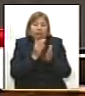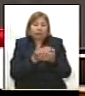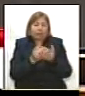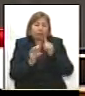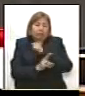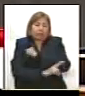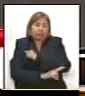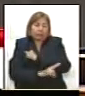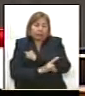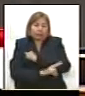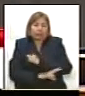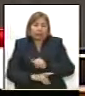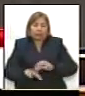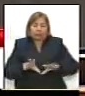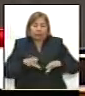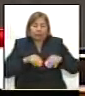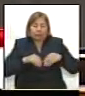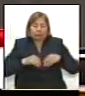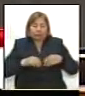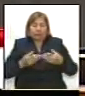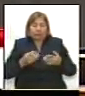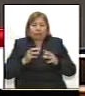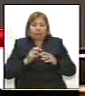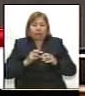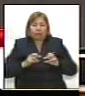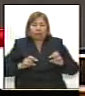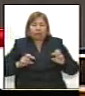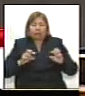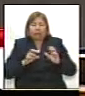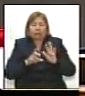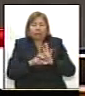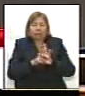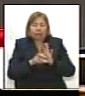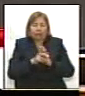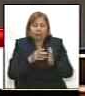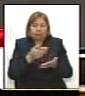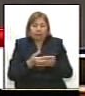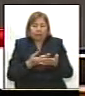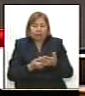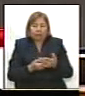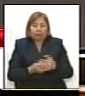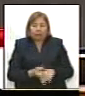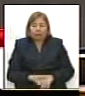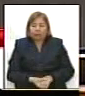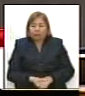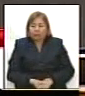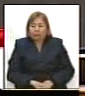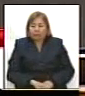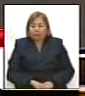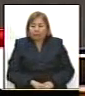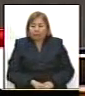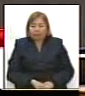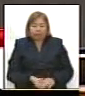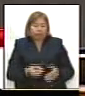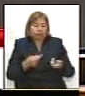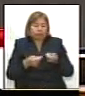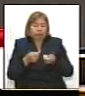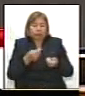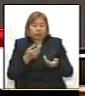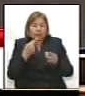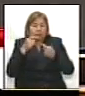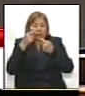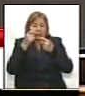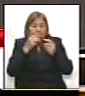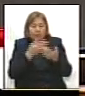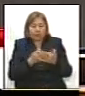nacional la aprobación del presente proyecto de ley con el texto sustitutorio propuesto por la Comisión de Comercio Exterior y Turismo,